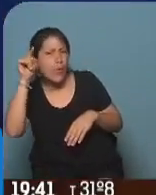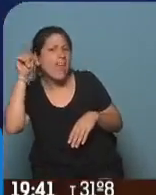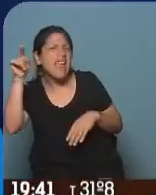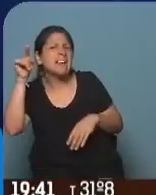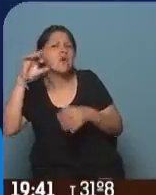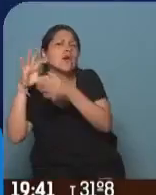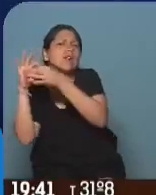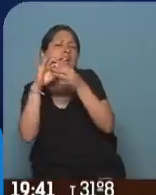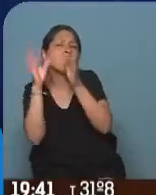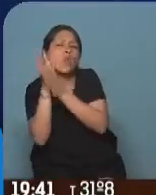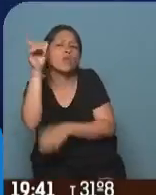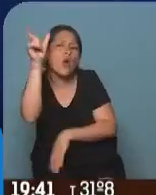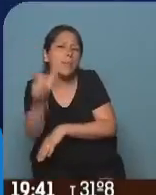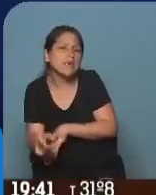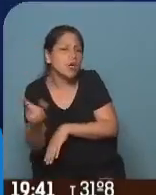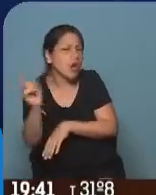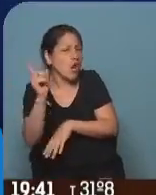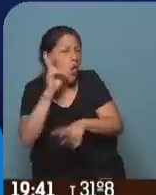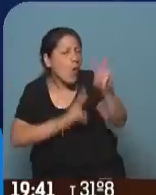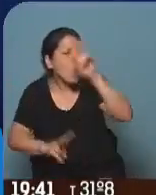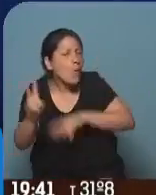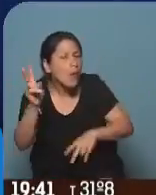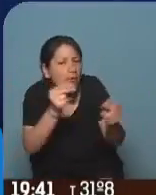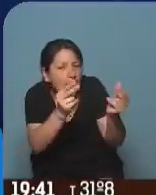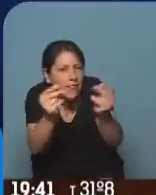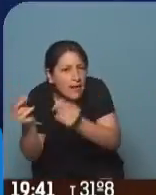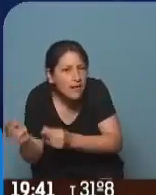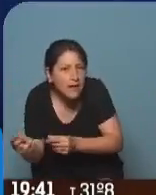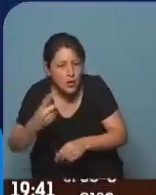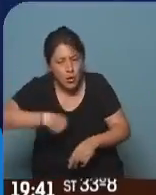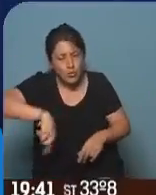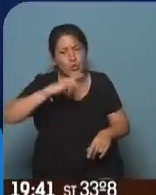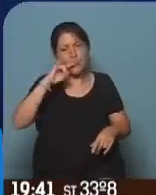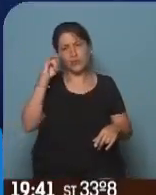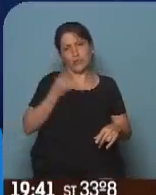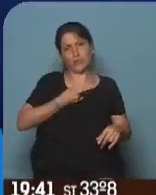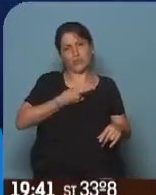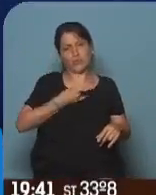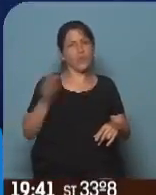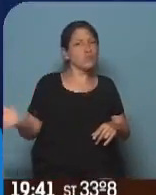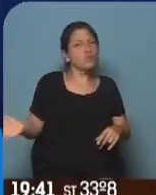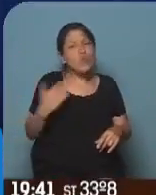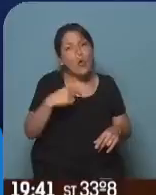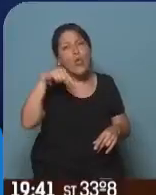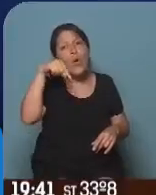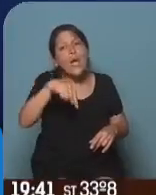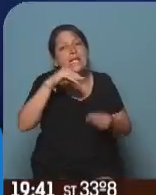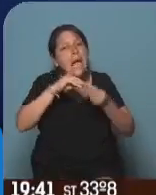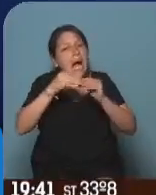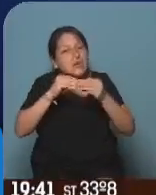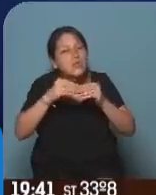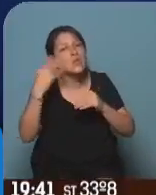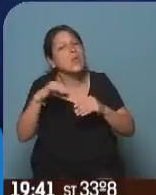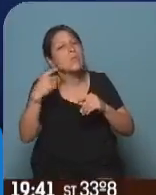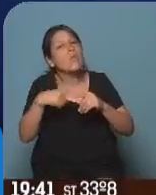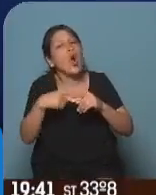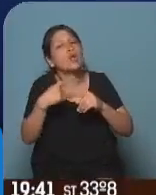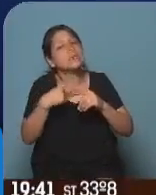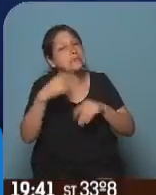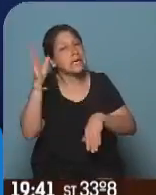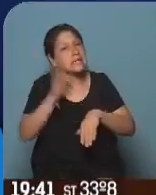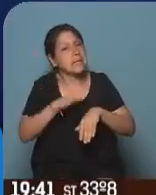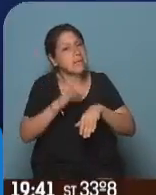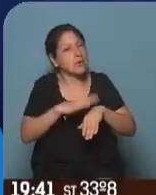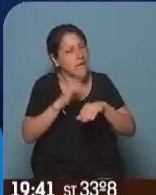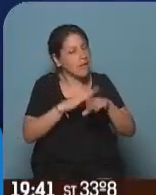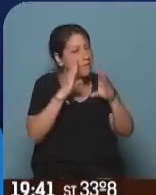tienen que ver con la búsqueda de ese dinero. Y lo tenemos que hacer los argentinos. Todo esto lo tiene que hacer la política. A